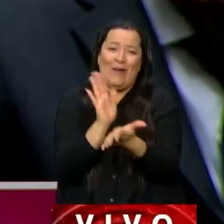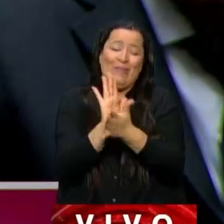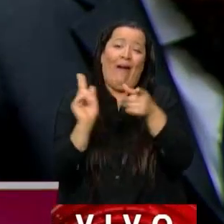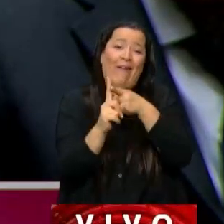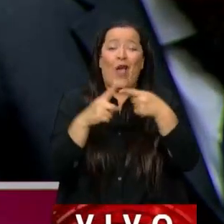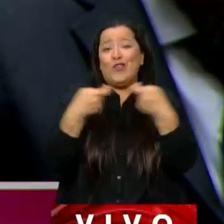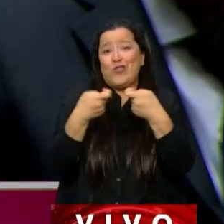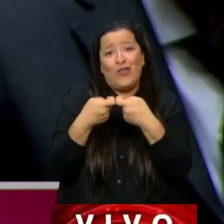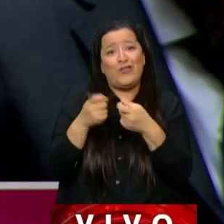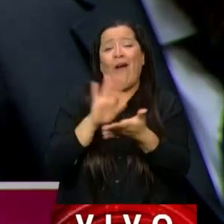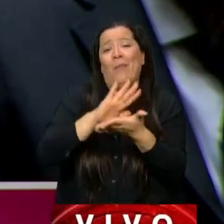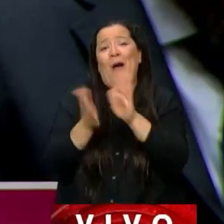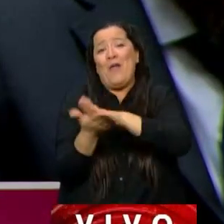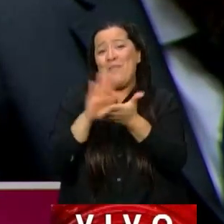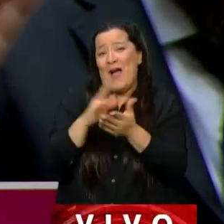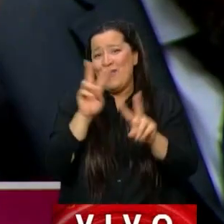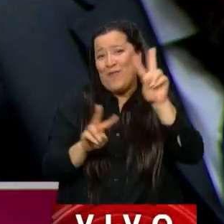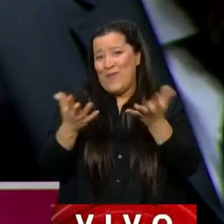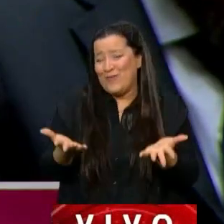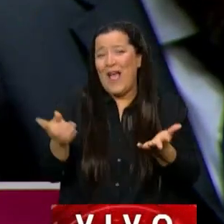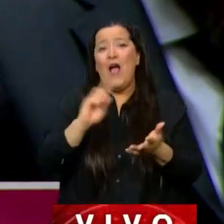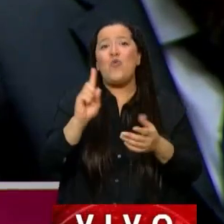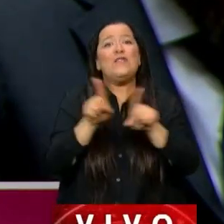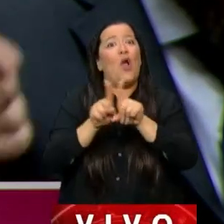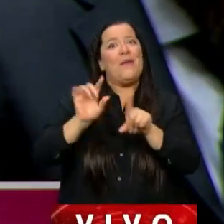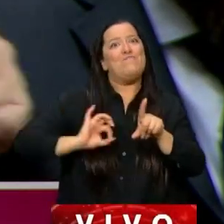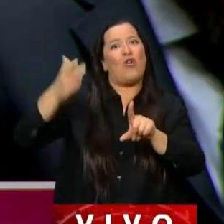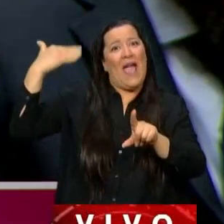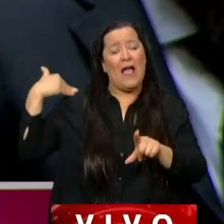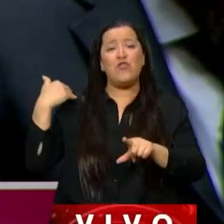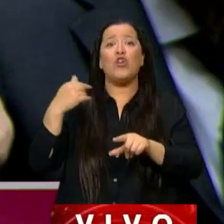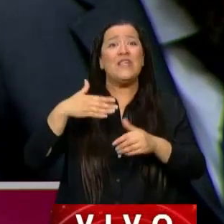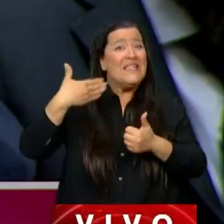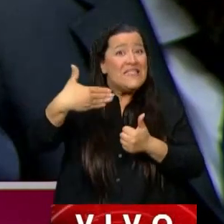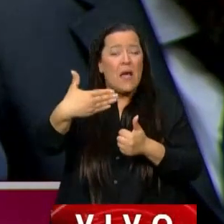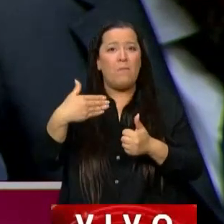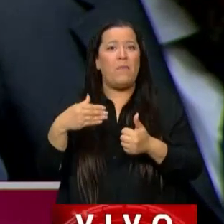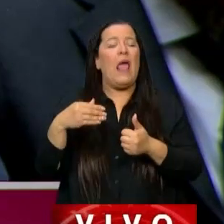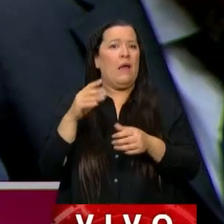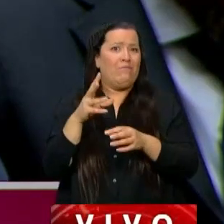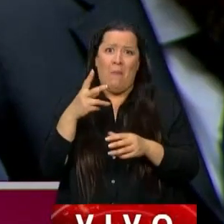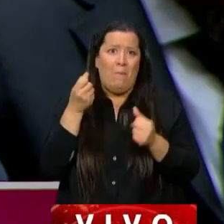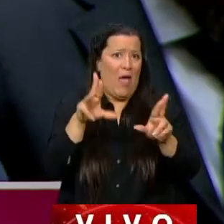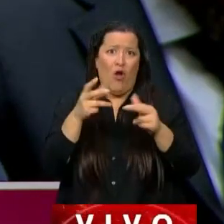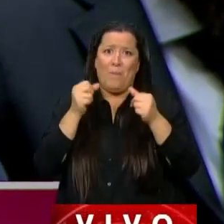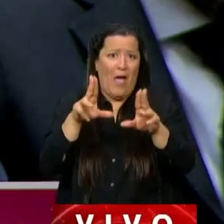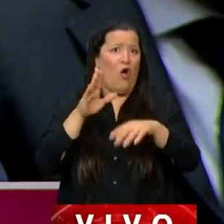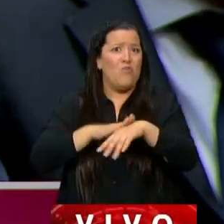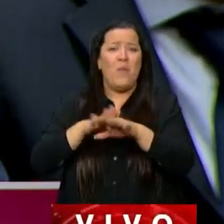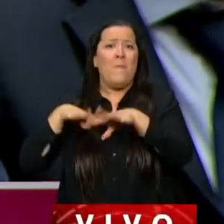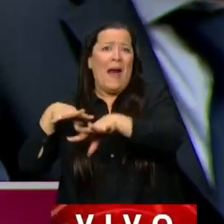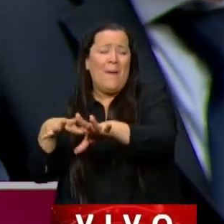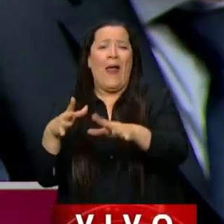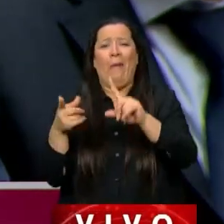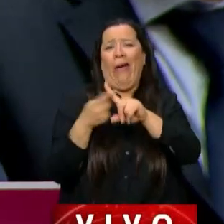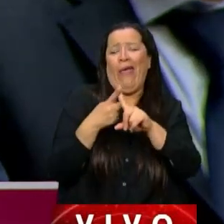siguen en el mismo estado, ya no el mismo que hace años, sino cada día un poquito peor. Entonces